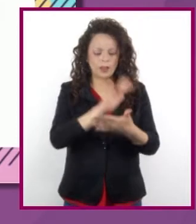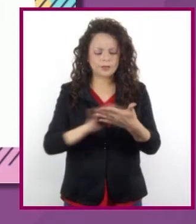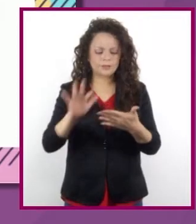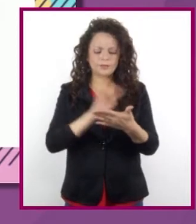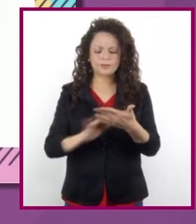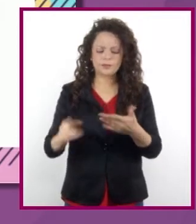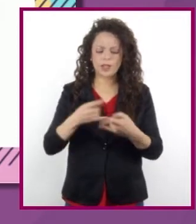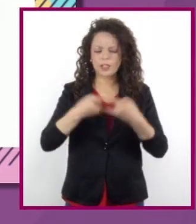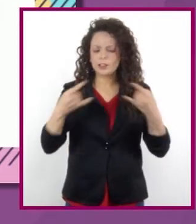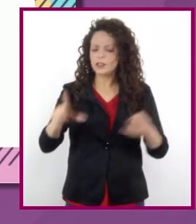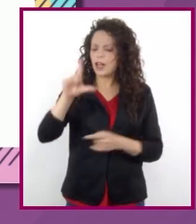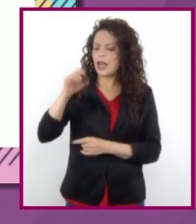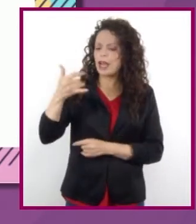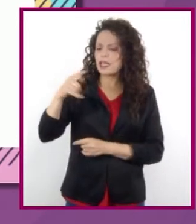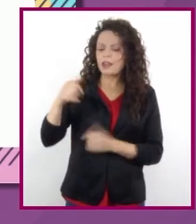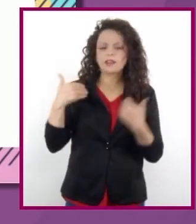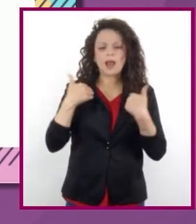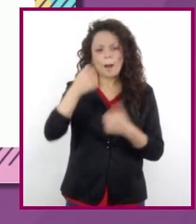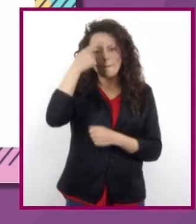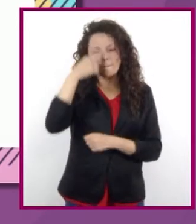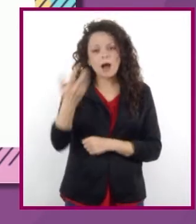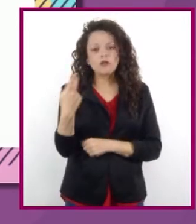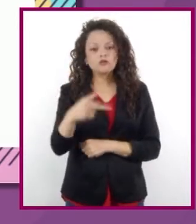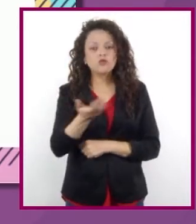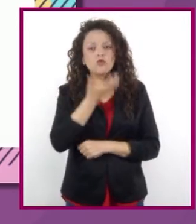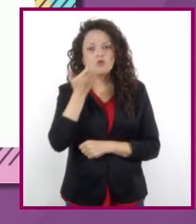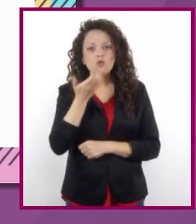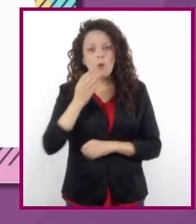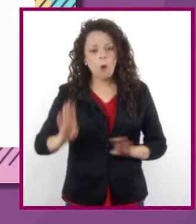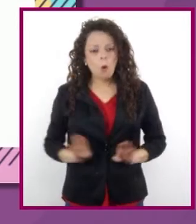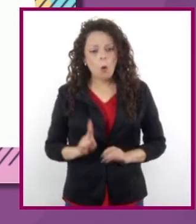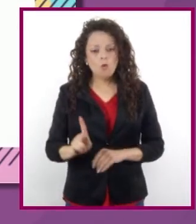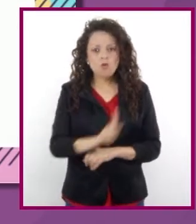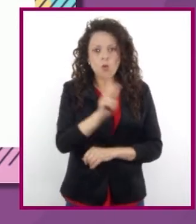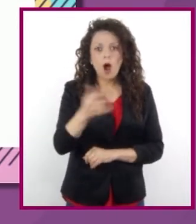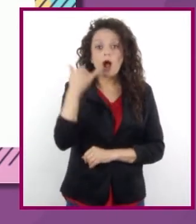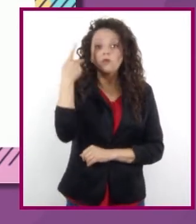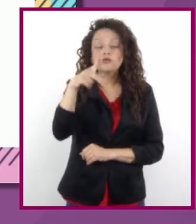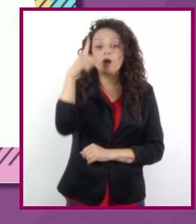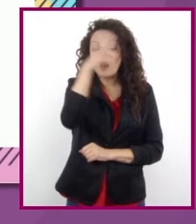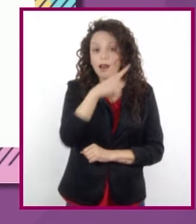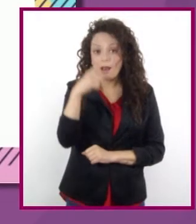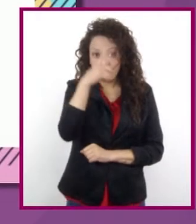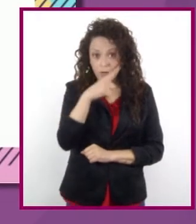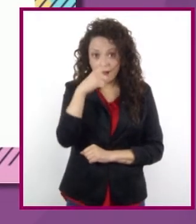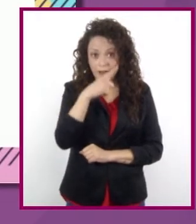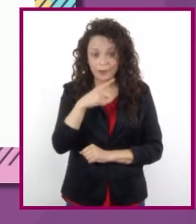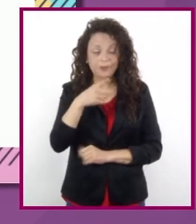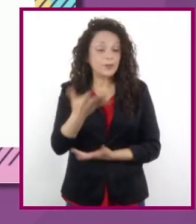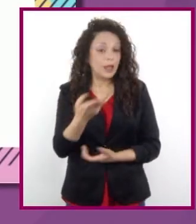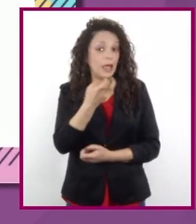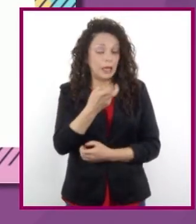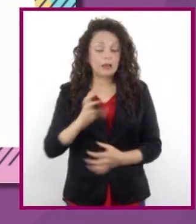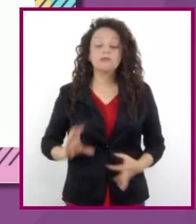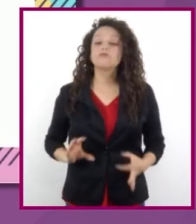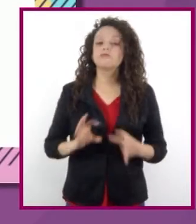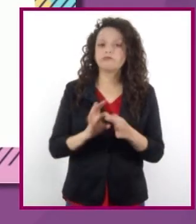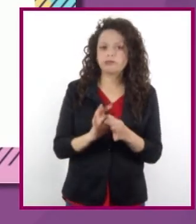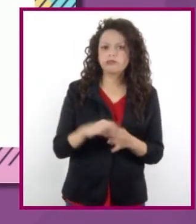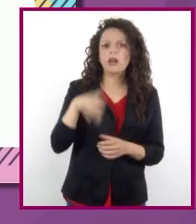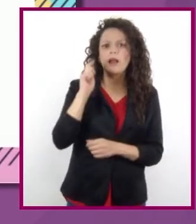las costumbres de los pueblos y también el tipo de lenguaje. Estas, además, vinculan los saberes